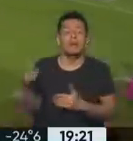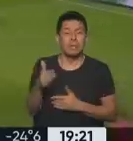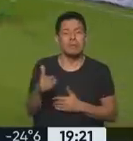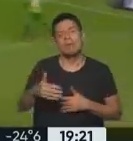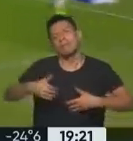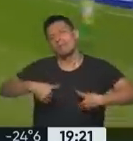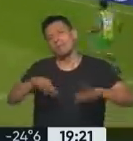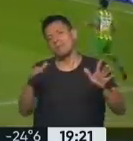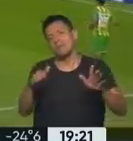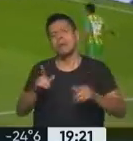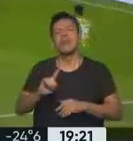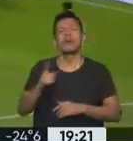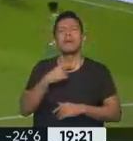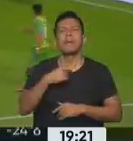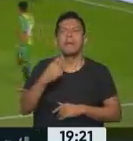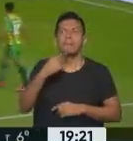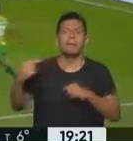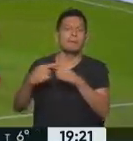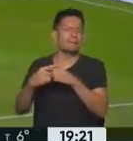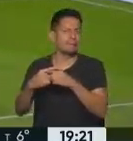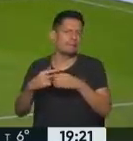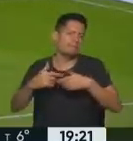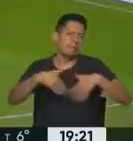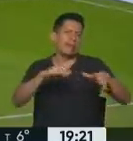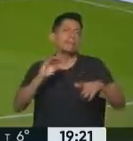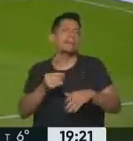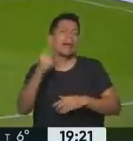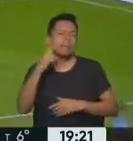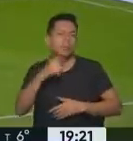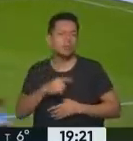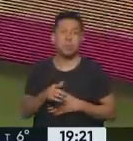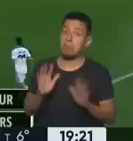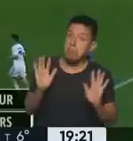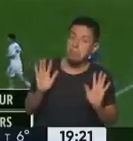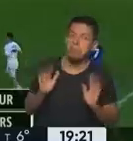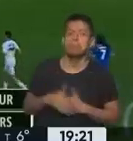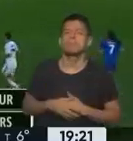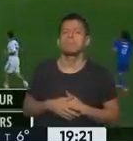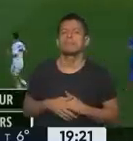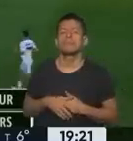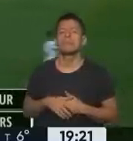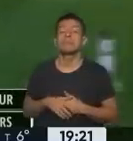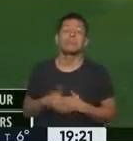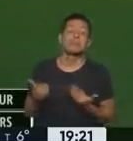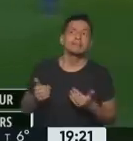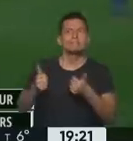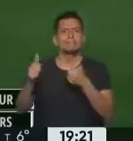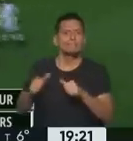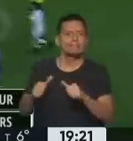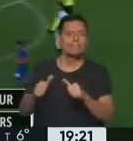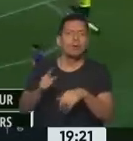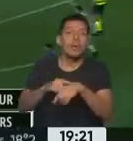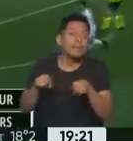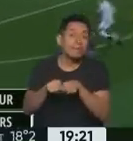aflojado para no cruzarse con River? Llamativo, ¿no? Sabiendo, digamos, la ventaja y desventaja que tenés jugando a la misma hora